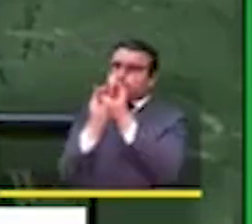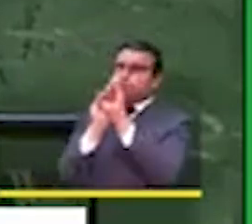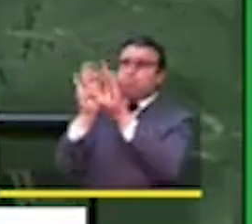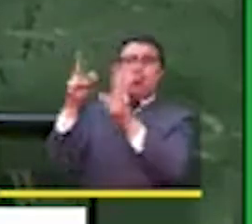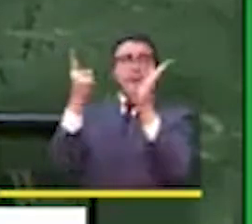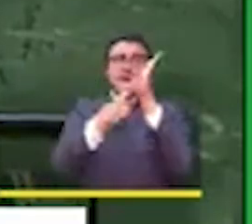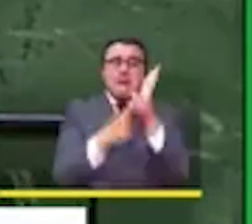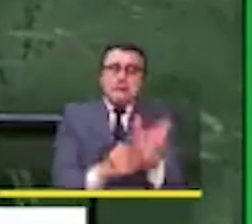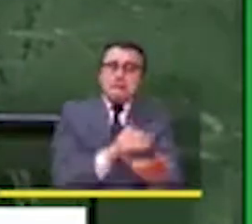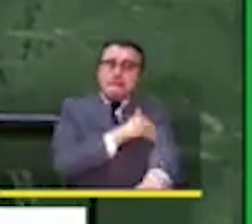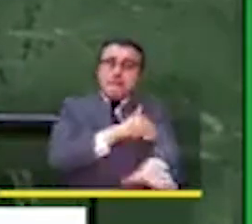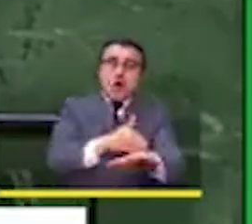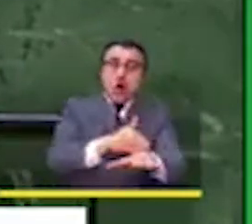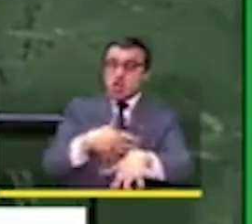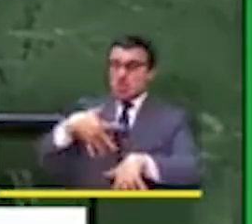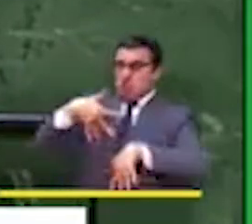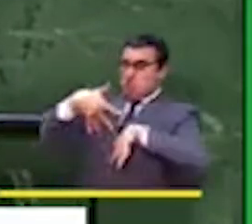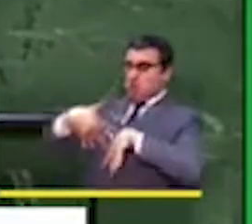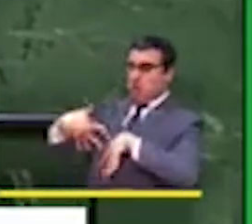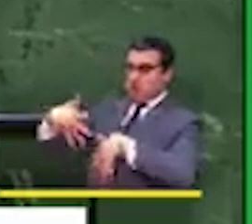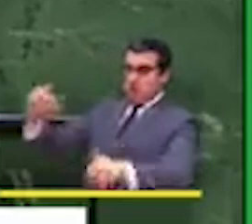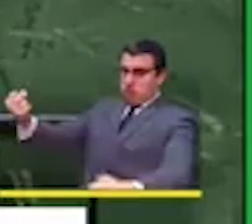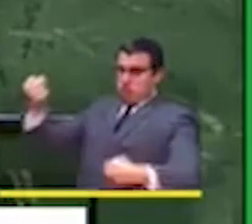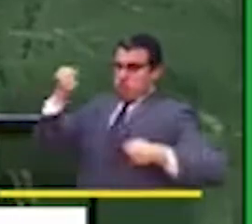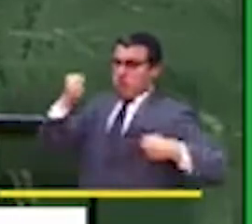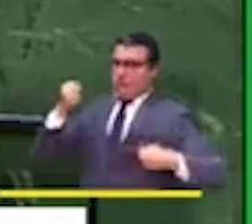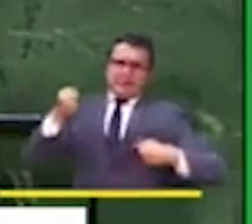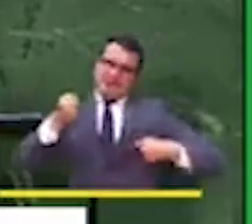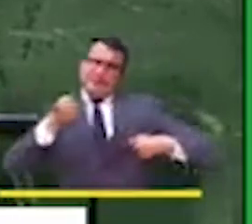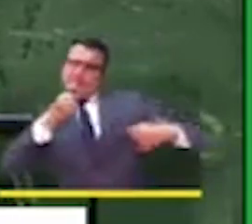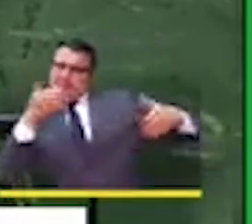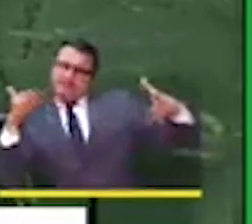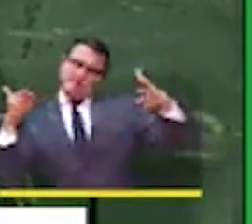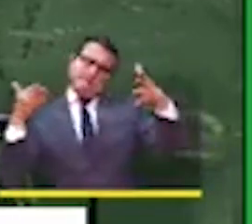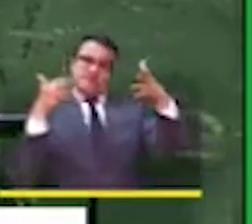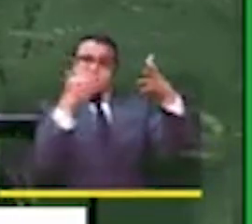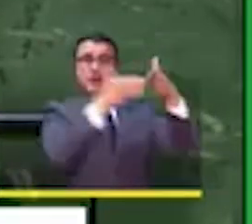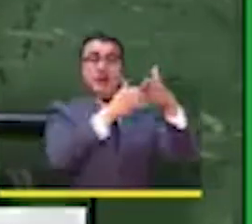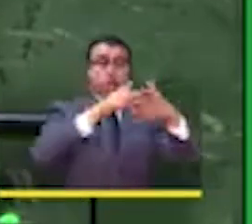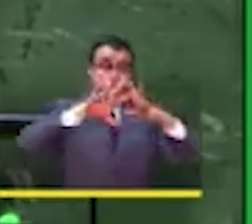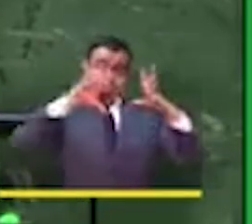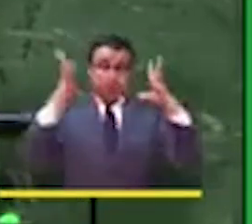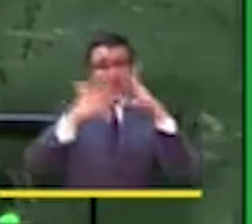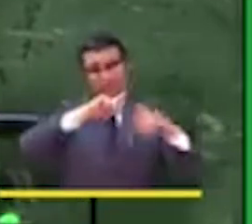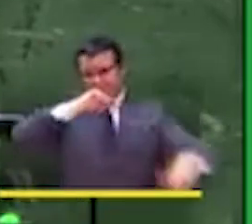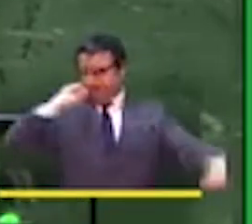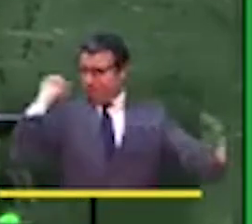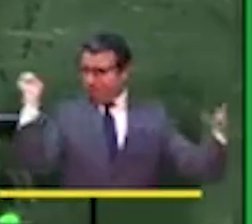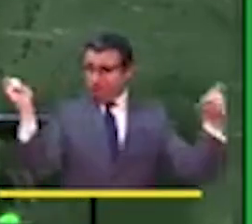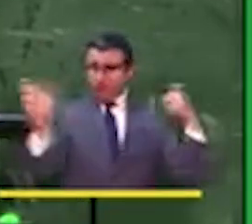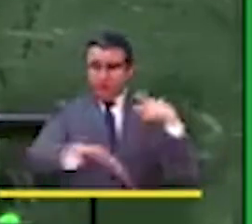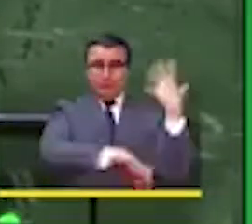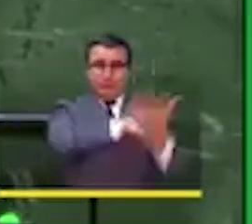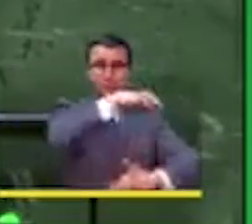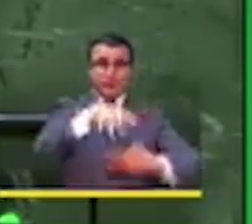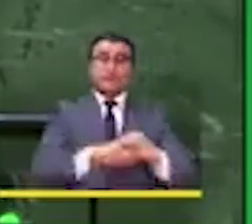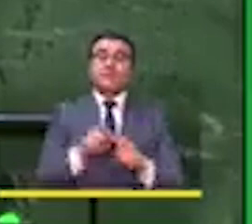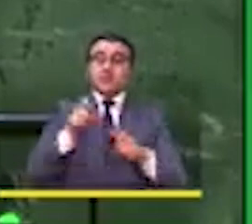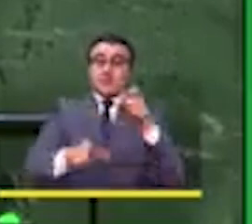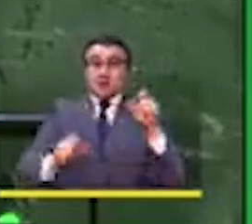desafiarán ejércitos y cambiarán la tierra. El éxodo de los pueblos hacia el